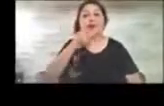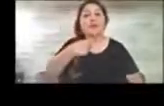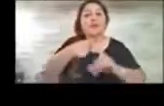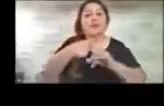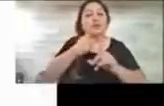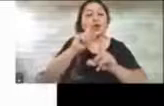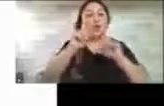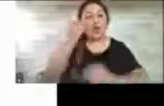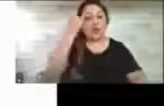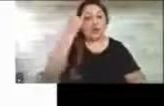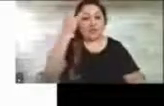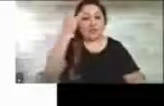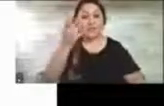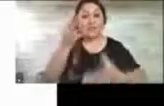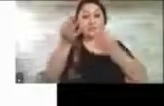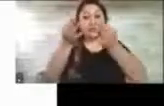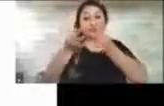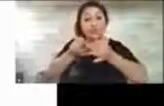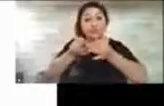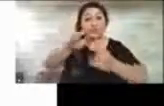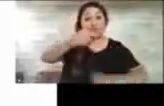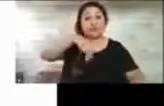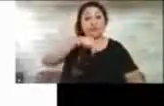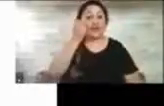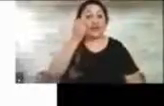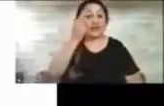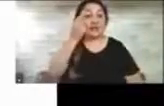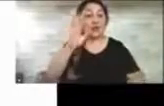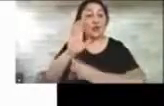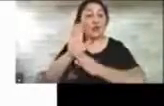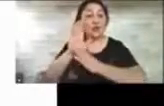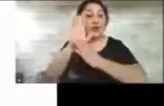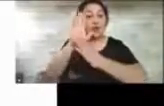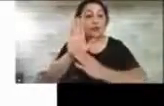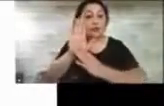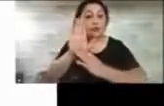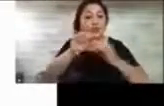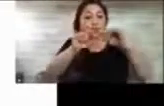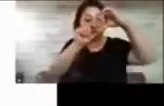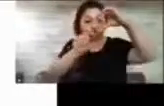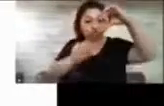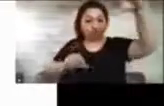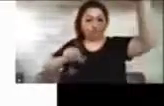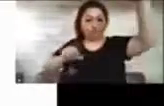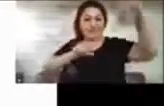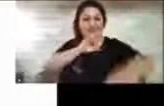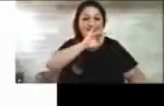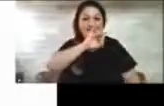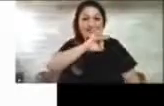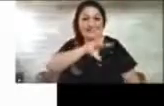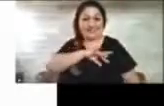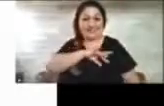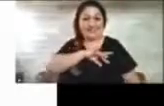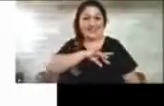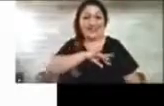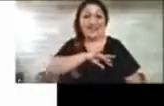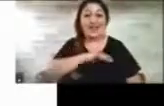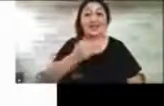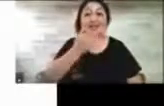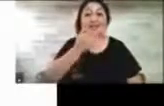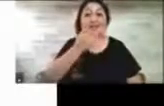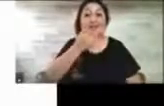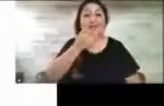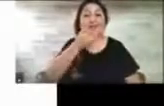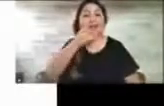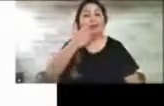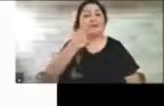cifras, entendemos y reconocemos a Chile como esta franja de tierra tan larga, continental, y lo reconocemos también